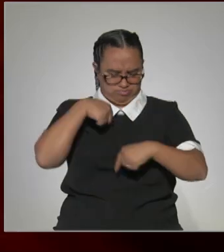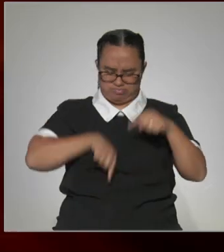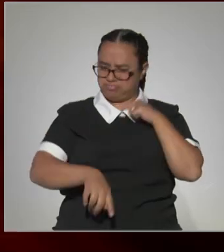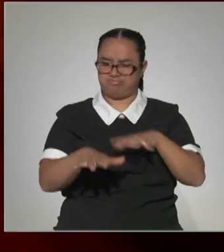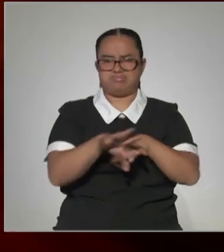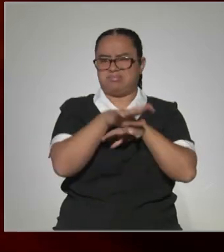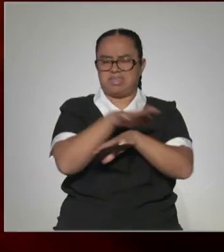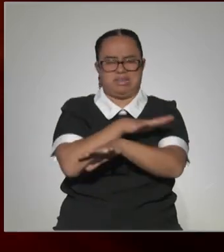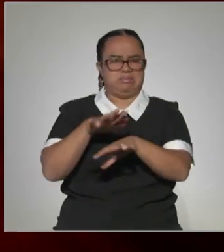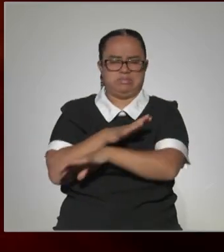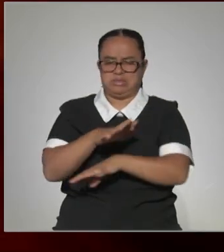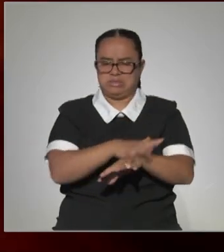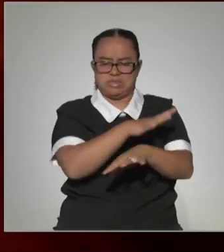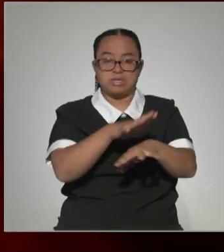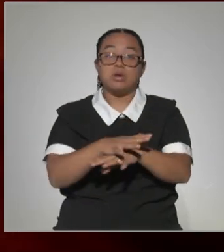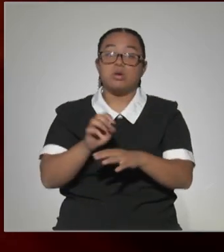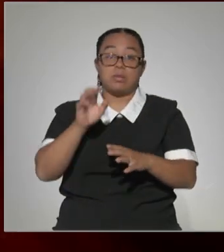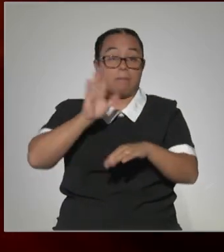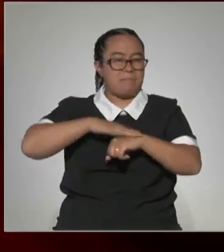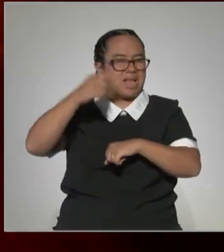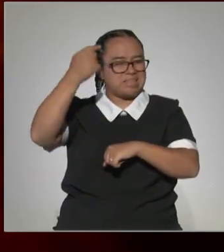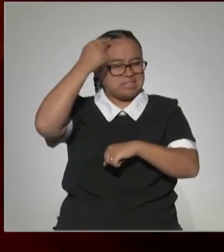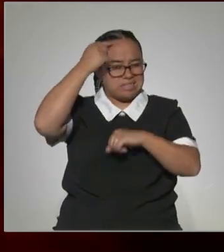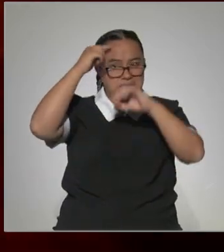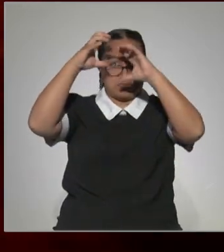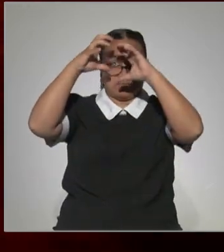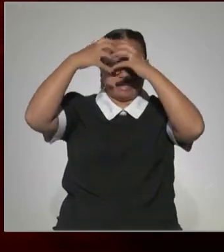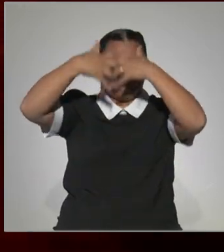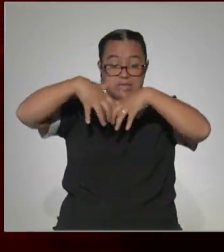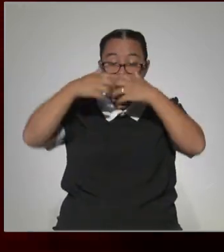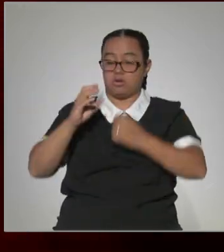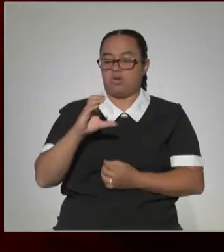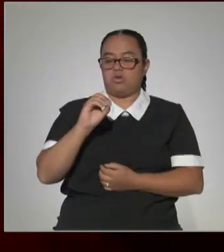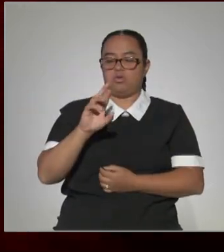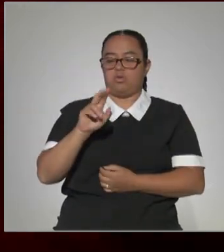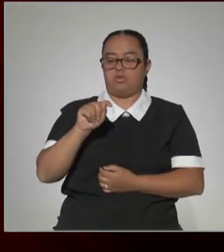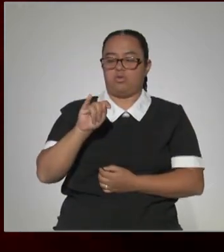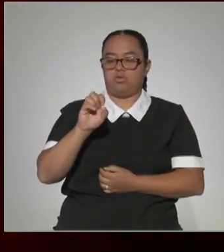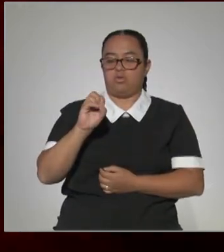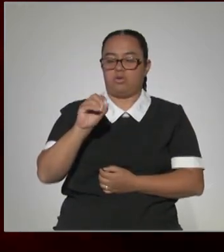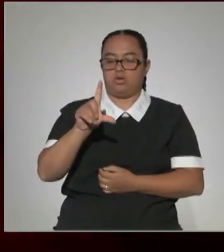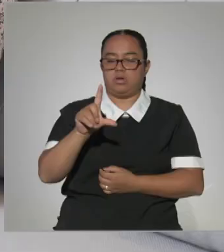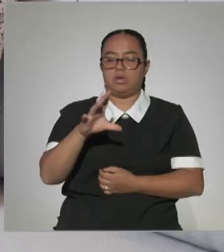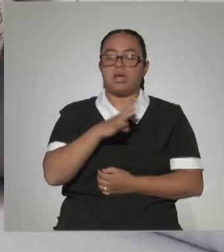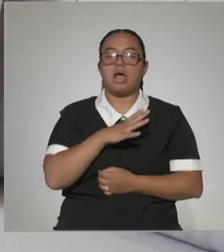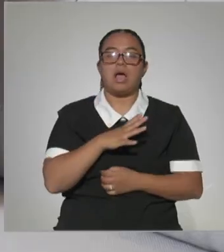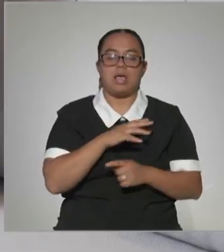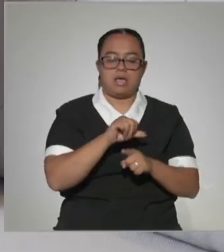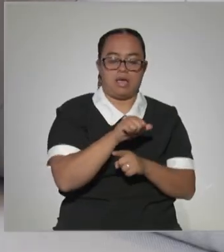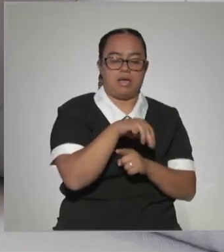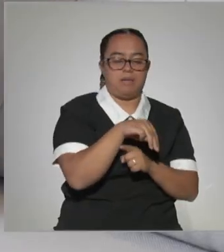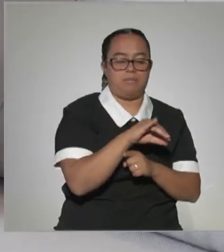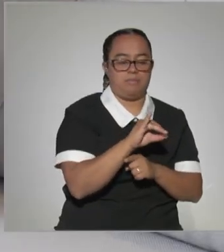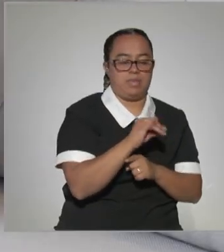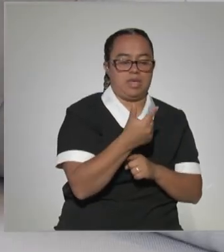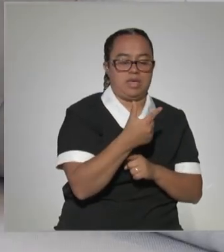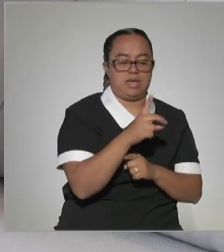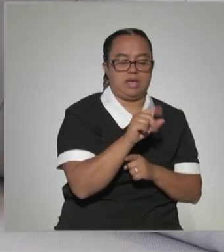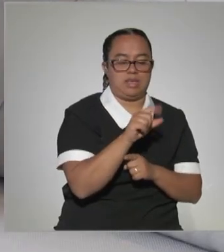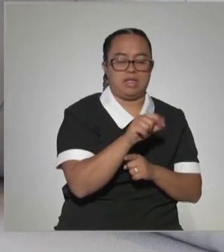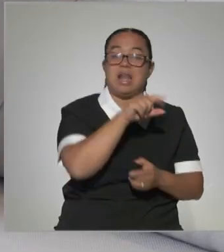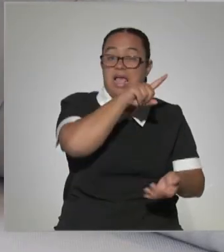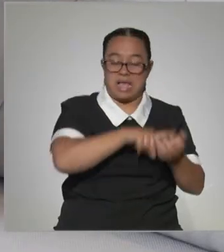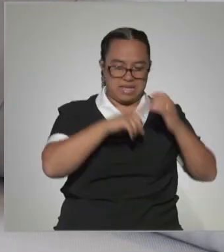cambios. Específicamente en el cerebro, el cortisol, por ejemplo, activa la amígdala, que es una estructura